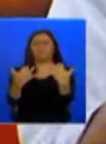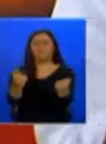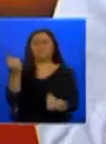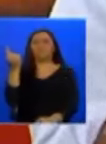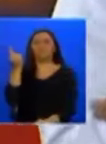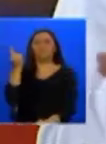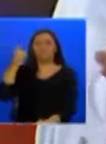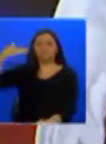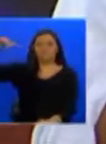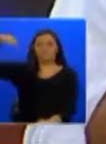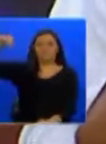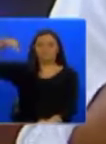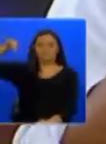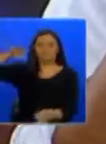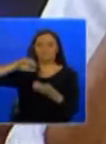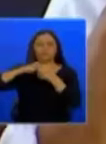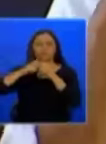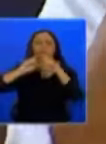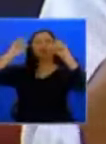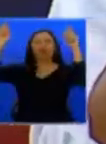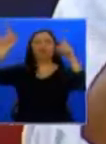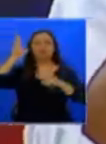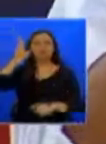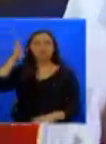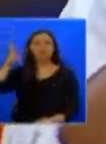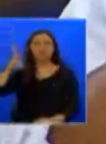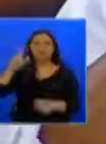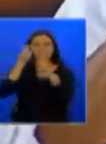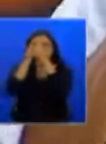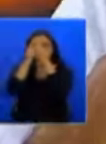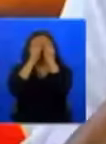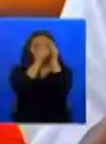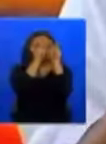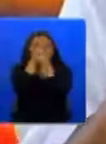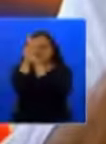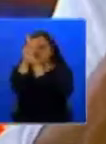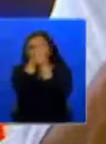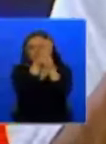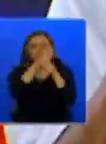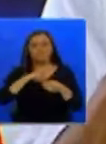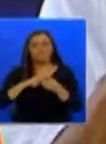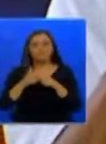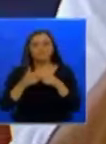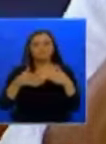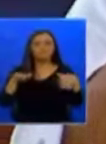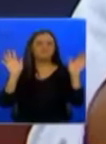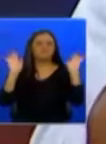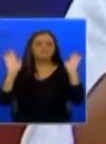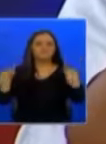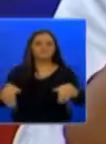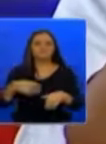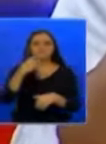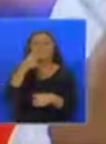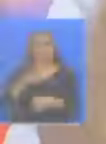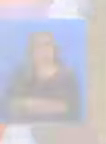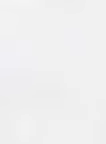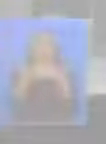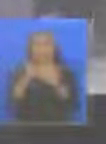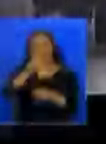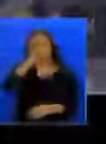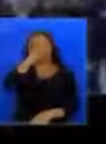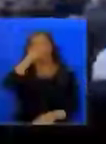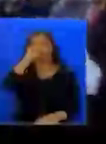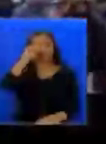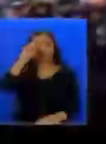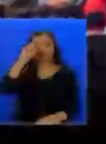callar. Ni siquiera se les escuchaba lo que decían. Ahí estaban filmando para ver si había un incidente, cómo se quedaron con los churros hechos,